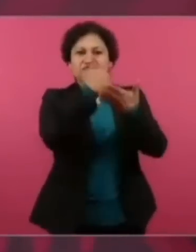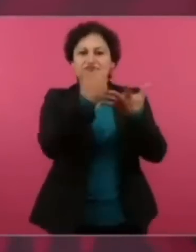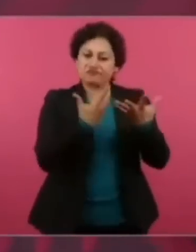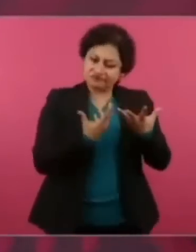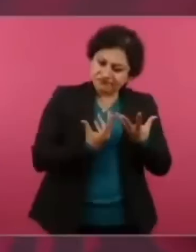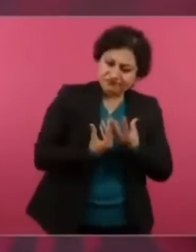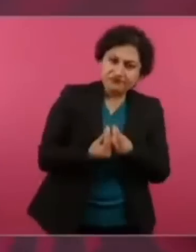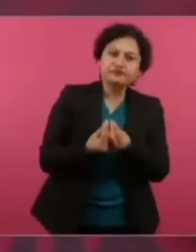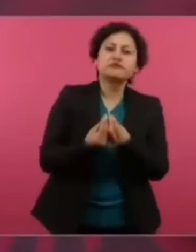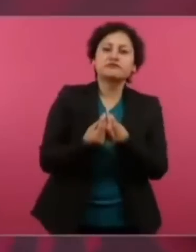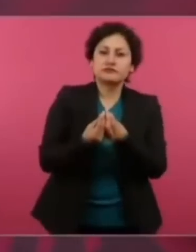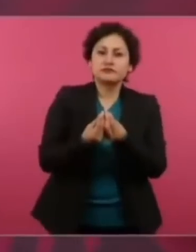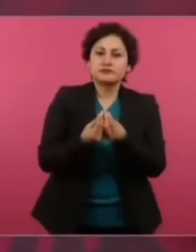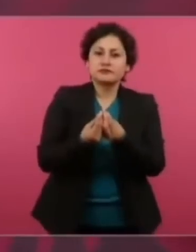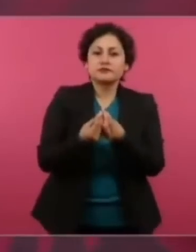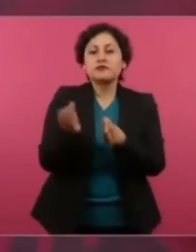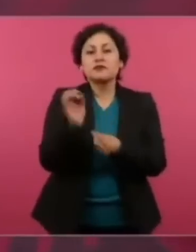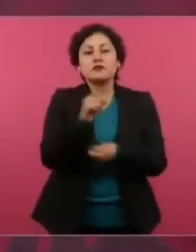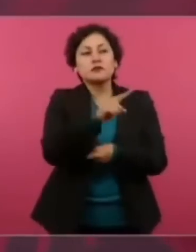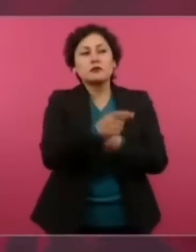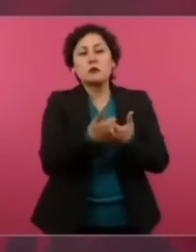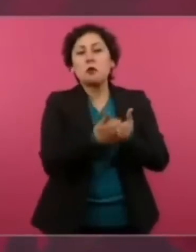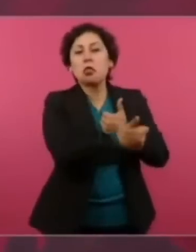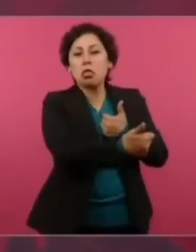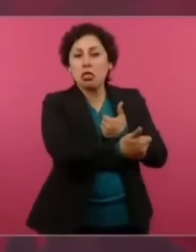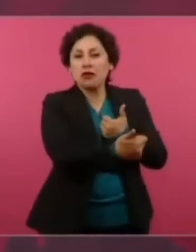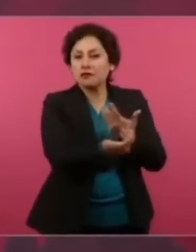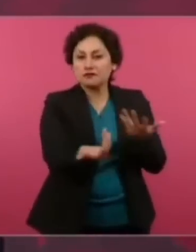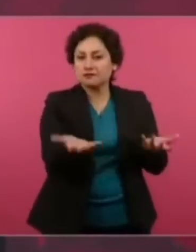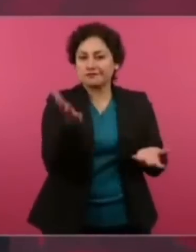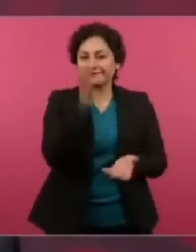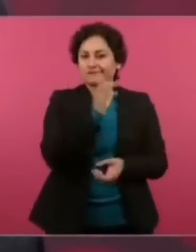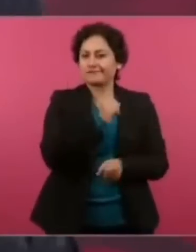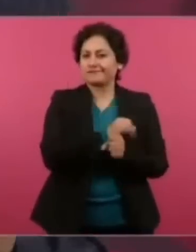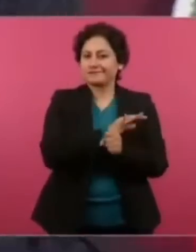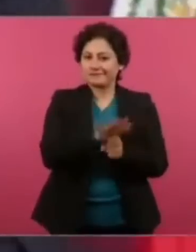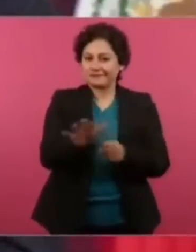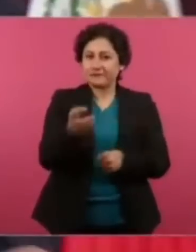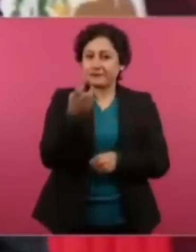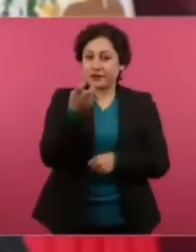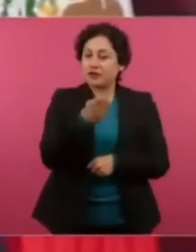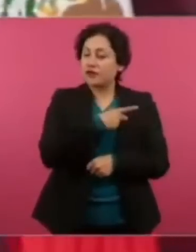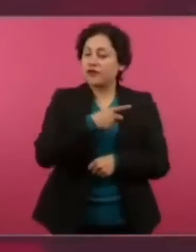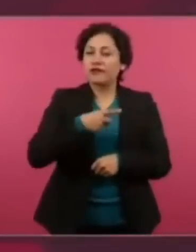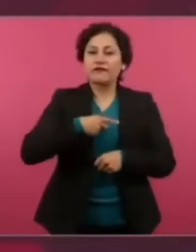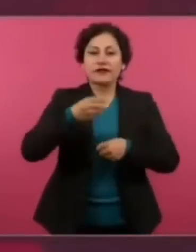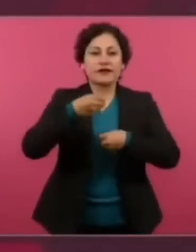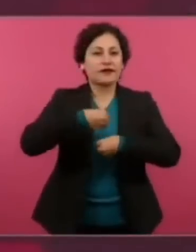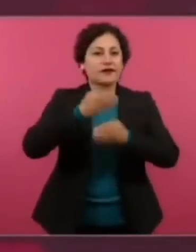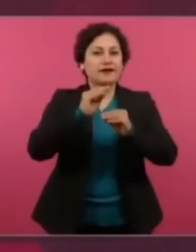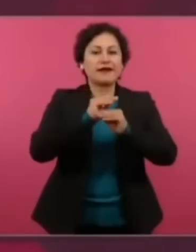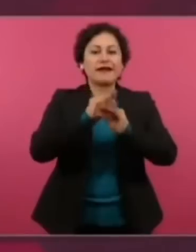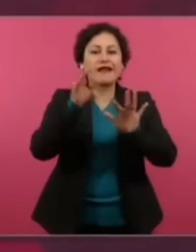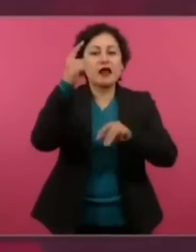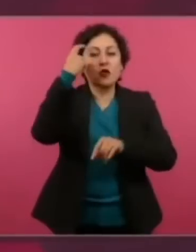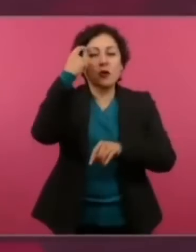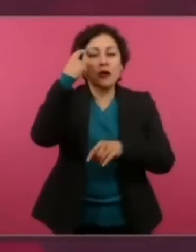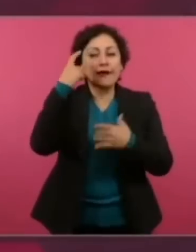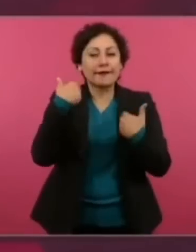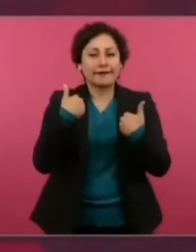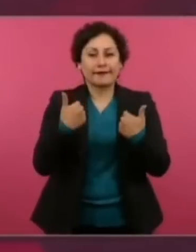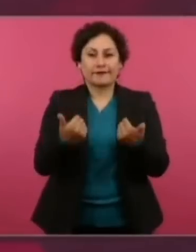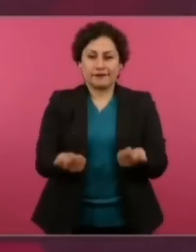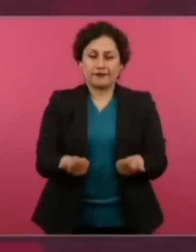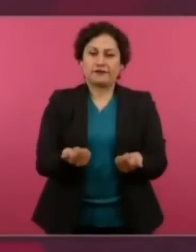Entonces eso hay que tenerlo muy claro, y más en países como los nuestros,